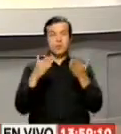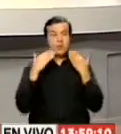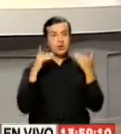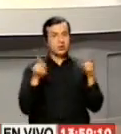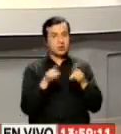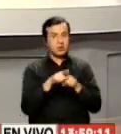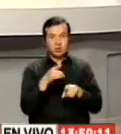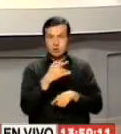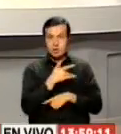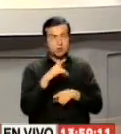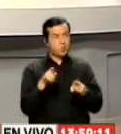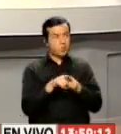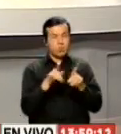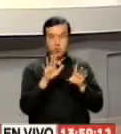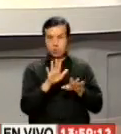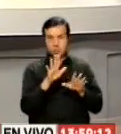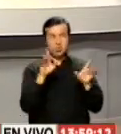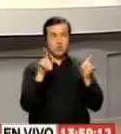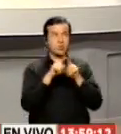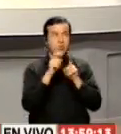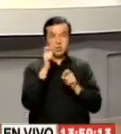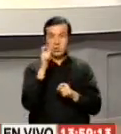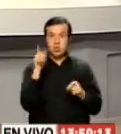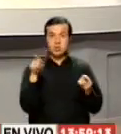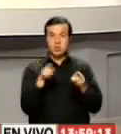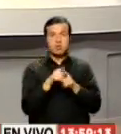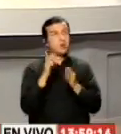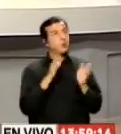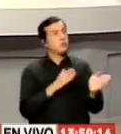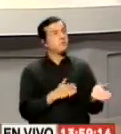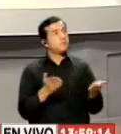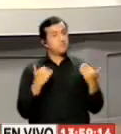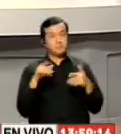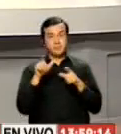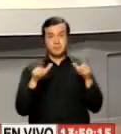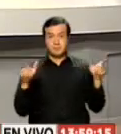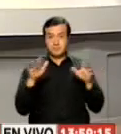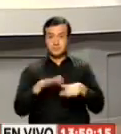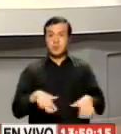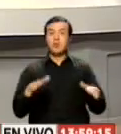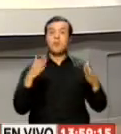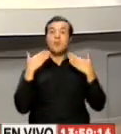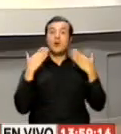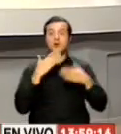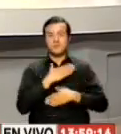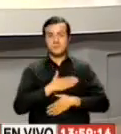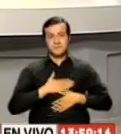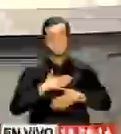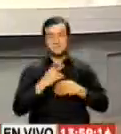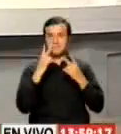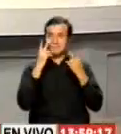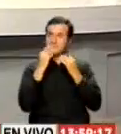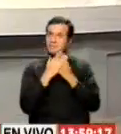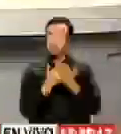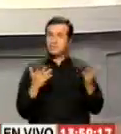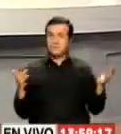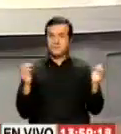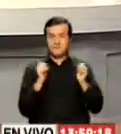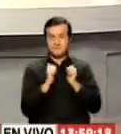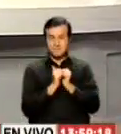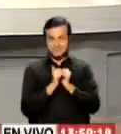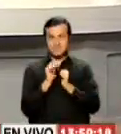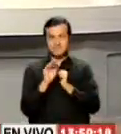también tiene su desfile, su parade. Muy similar, así es, así que la ciudadanía guayaquileña pudo disfrutar de este espectáculo en compañía de